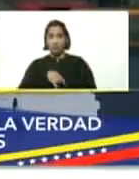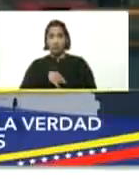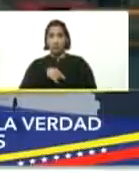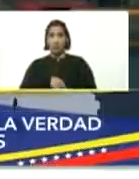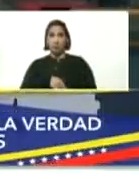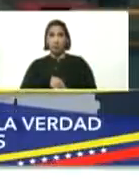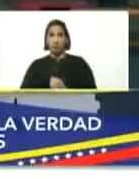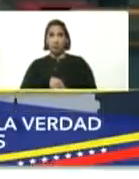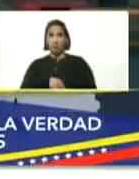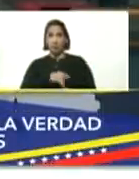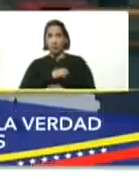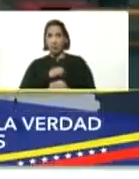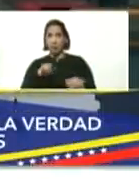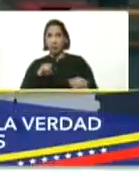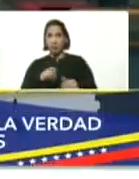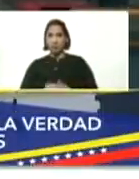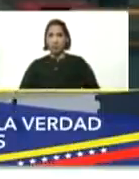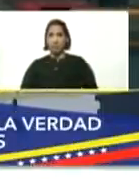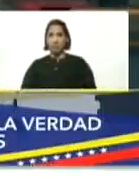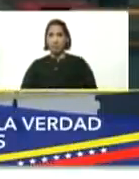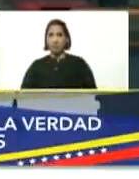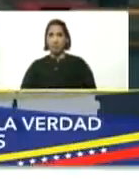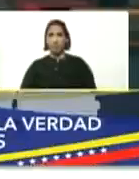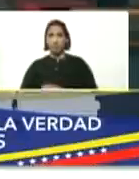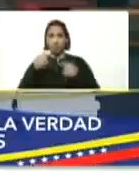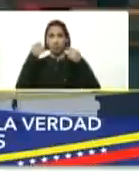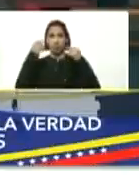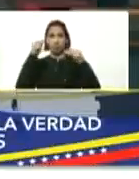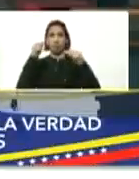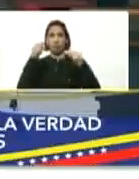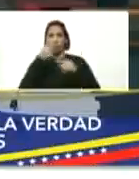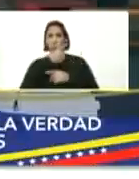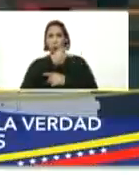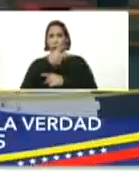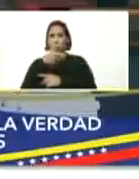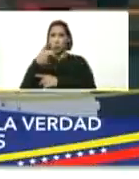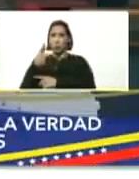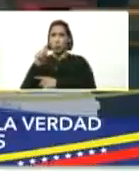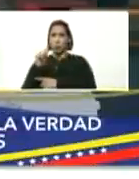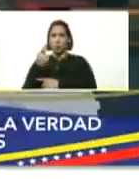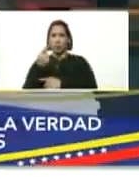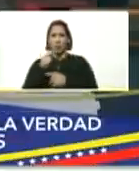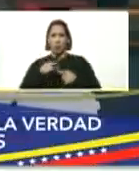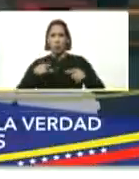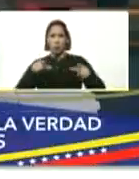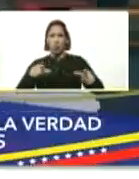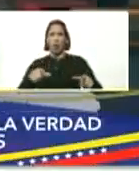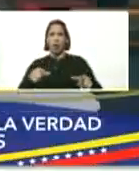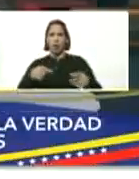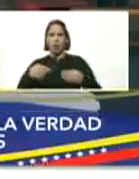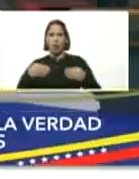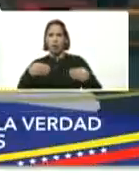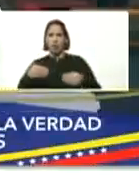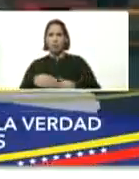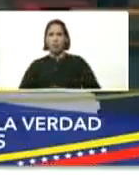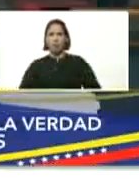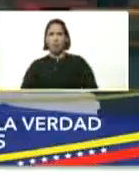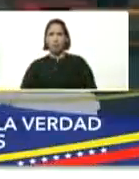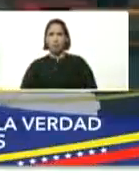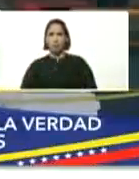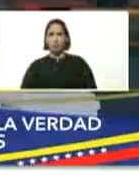que está a nivel cinematográfico en el primer lugar de la calidad